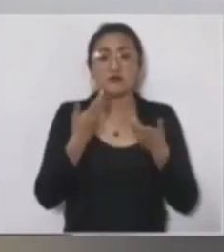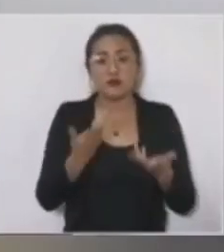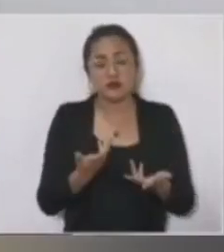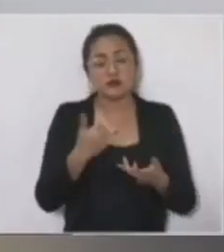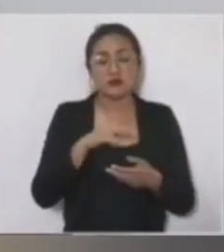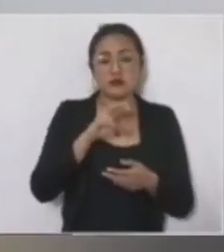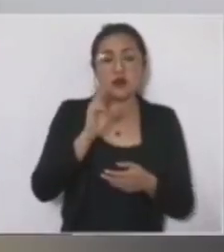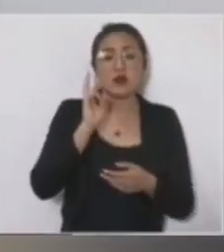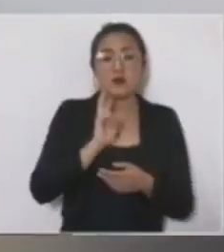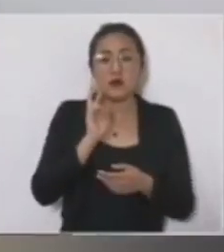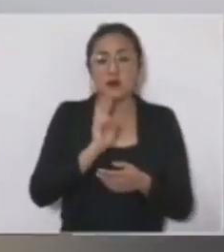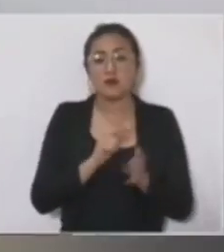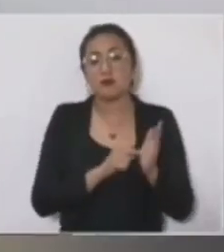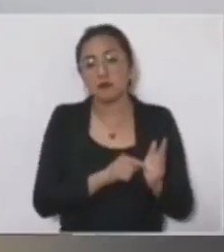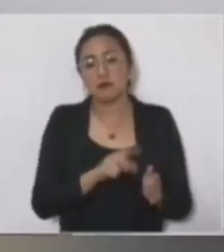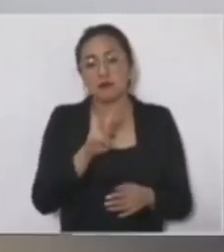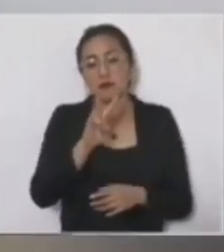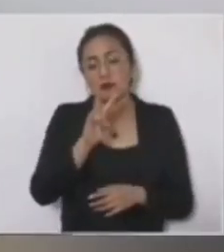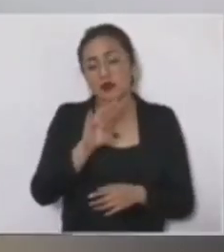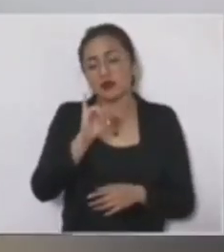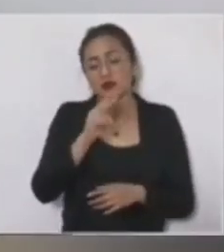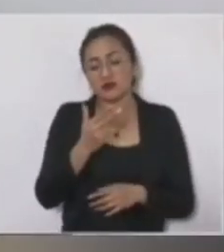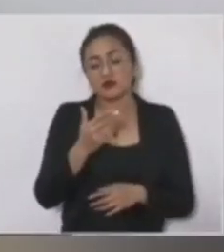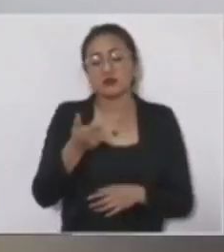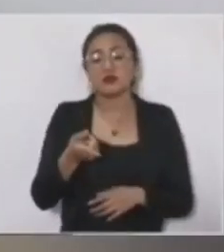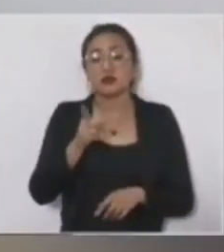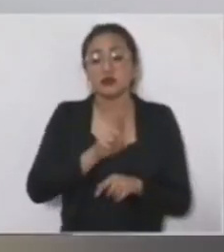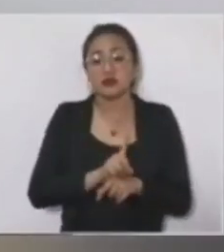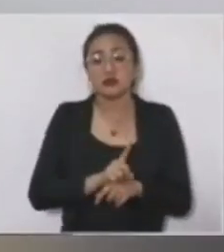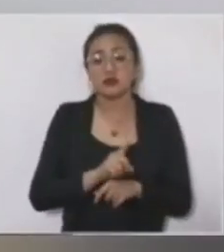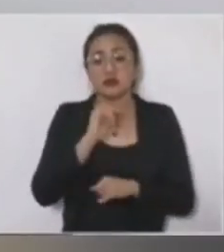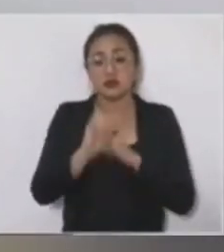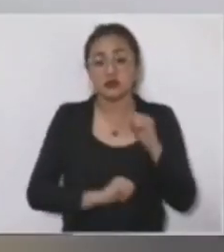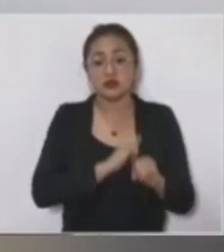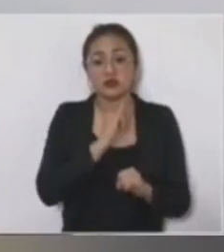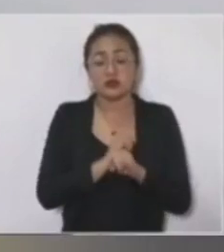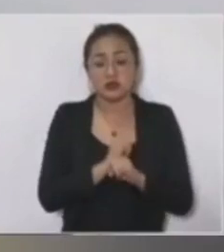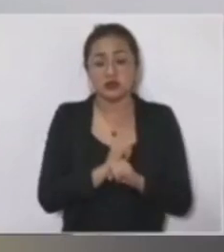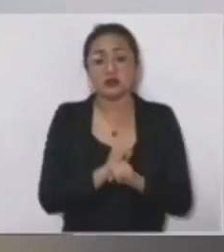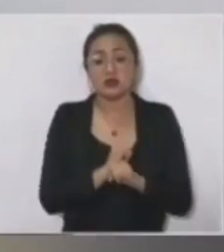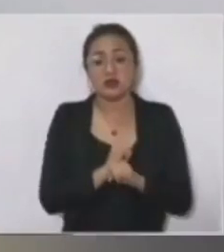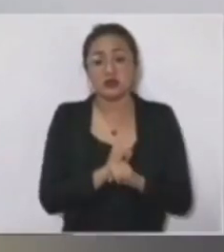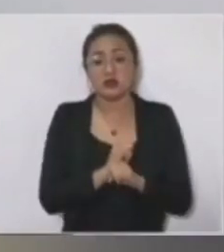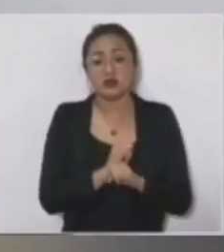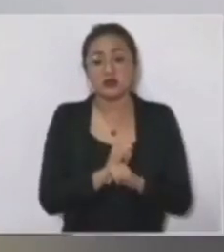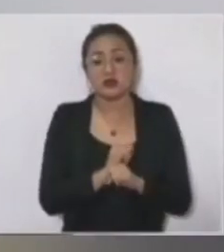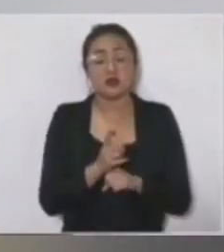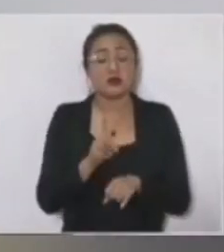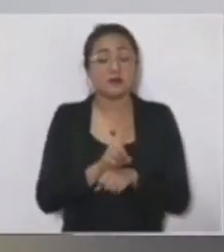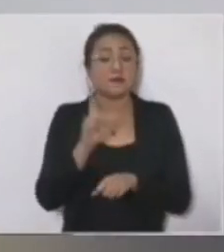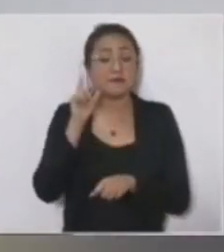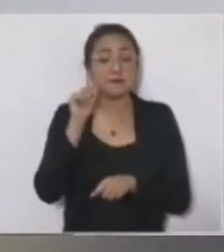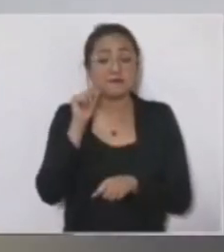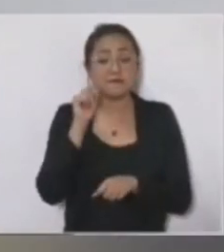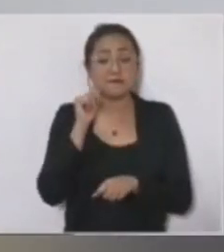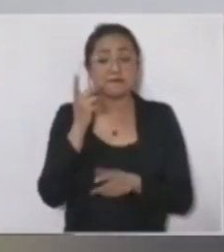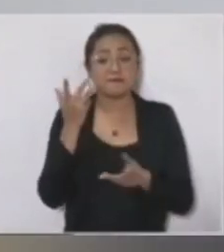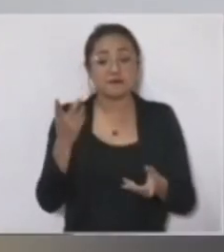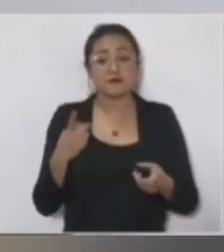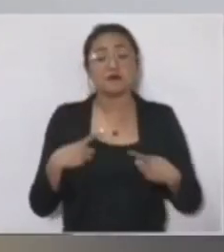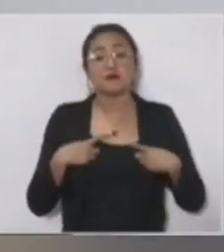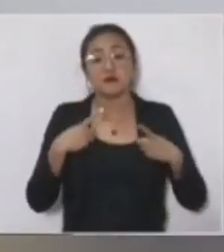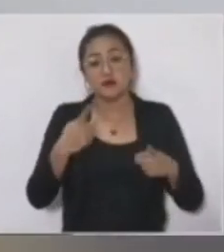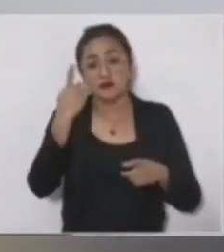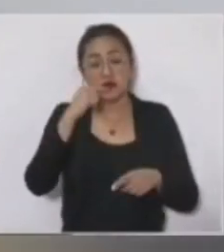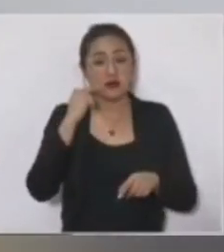diagnósticos, sus pruebas. También para el Día Internacional, que es el día de mañana, daremos